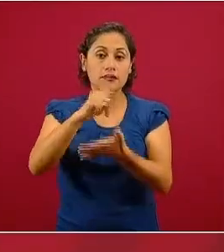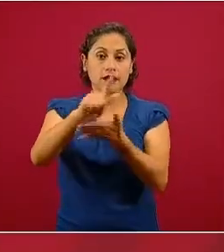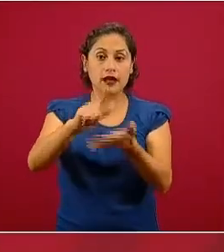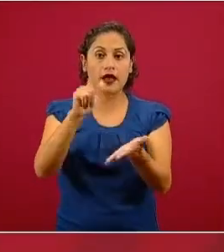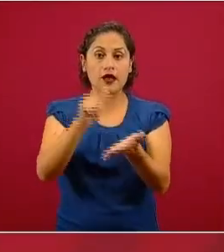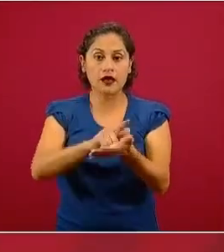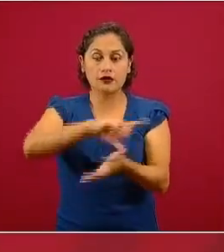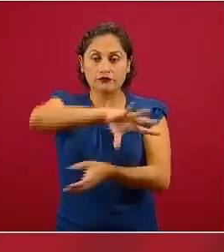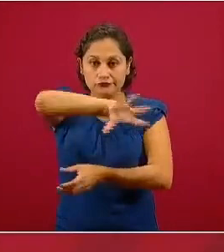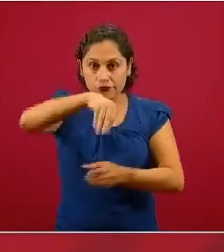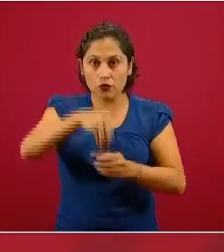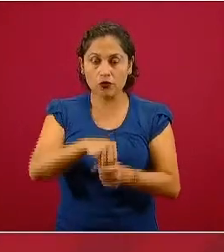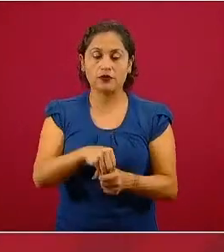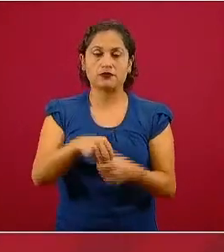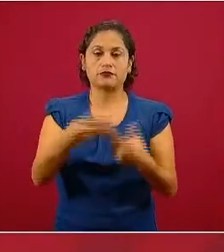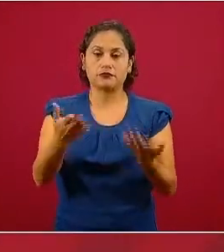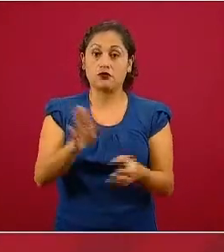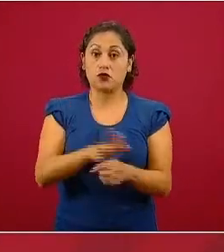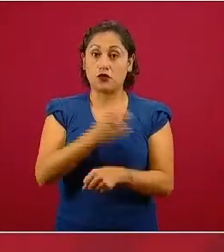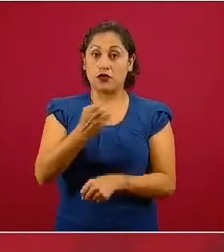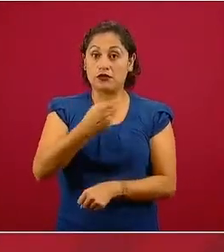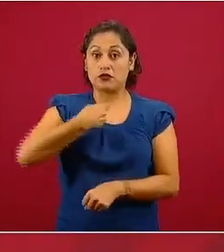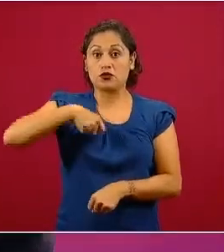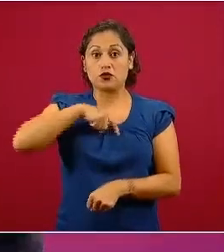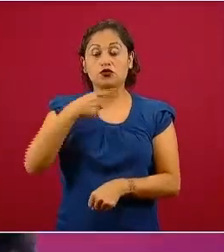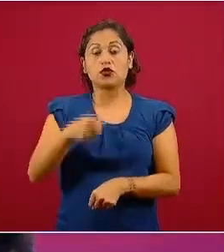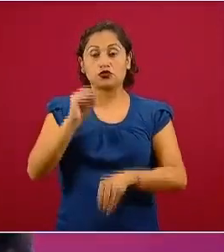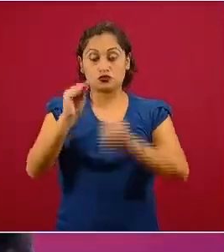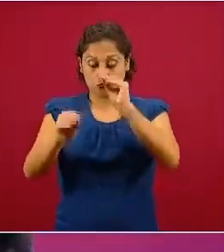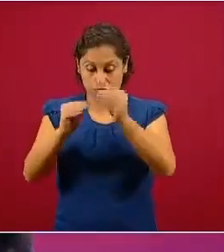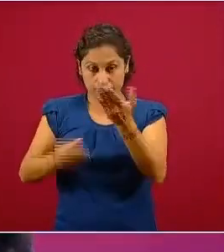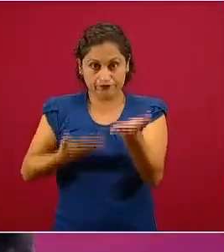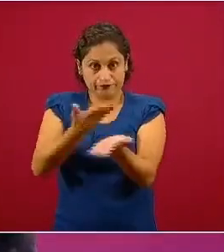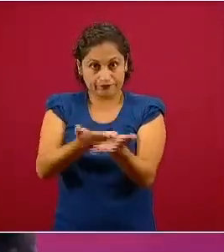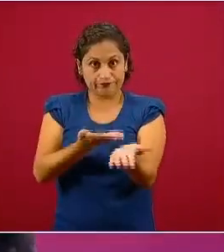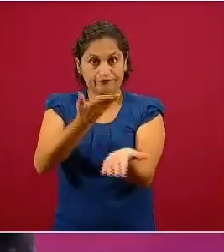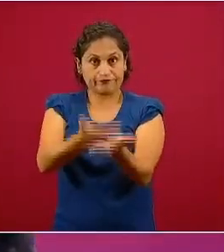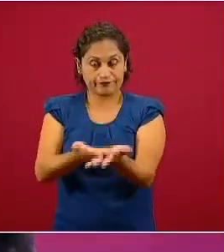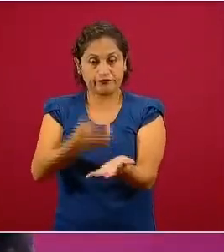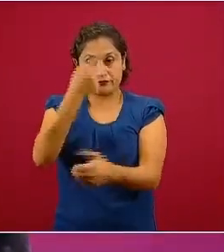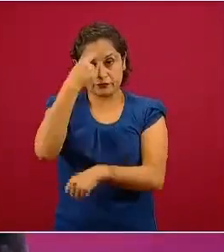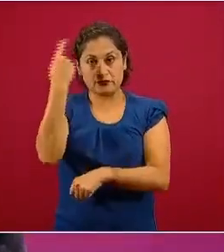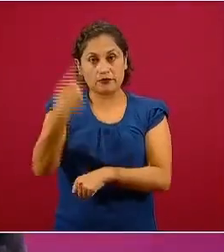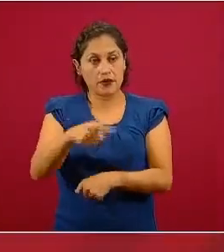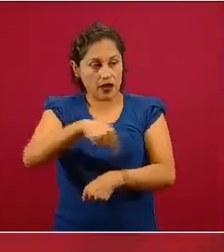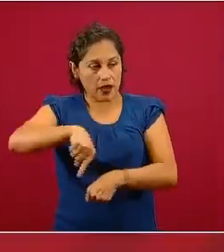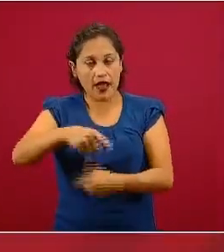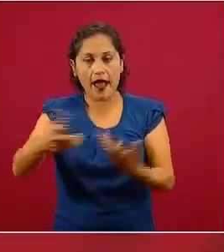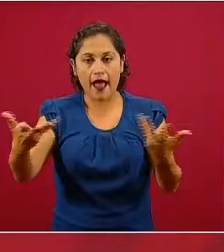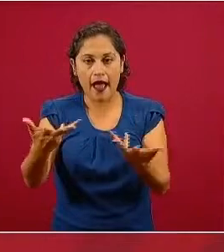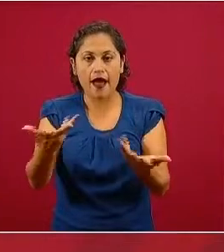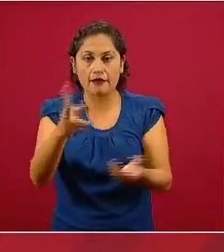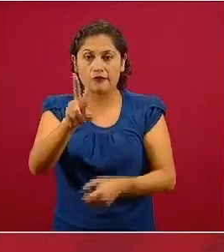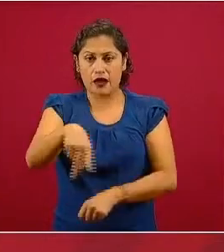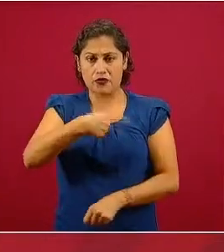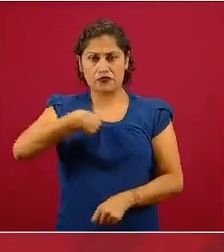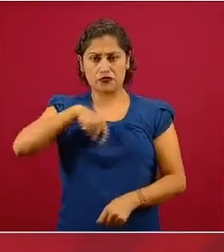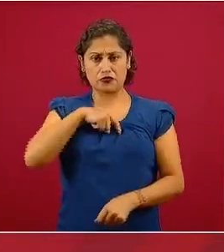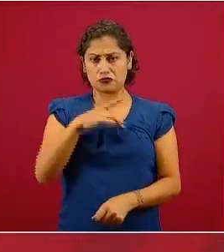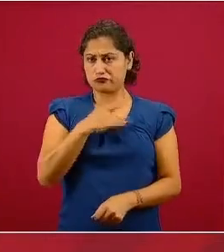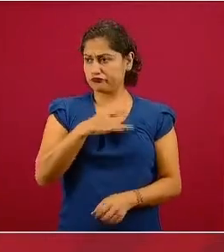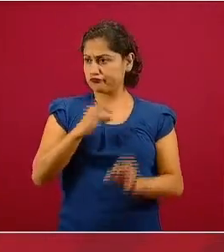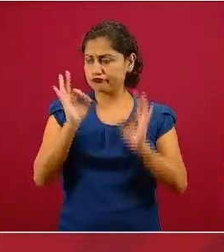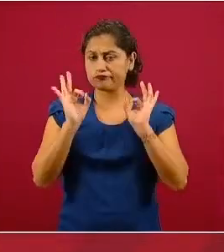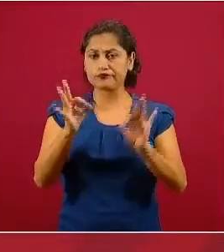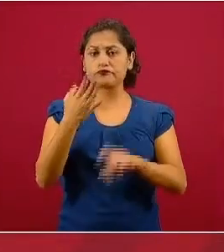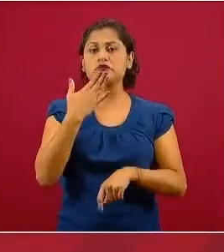en práctica. No es una aspiración a futuro. Hoy sí la estamos poniendo en práctica y hemos dicho con gran orgullo y satisfacción que